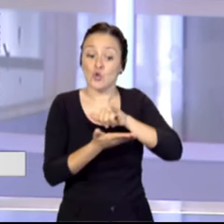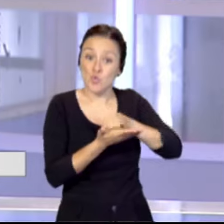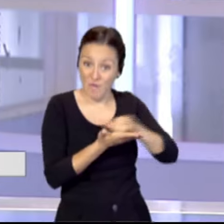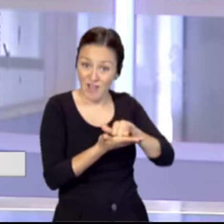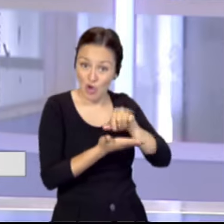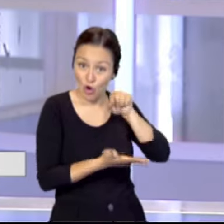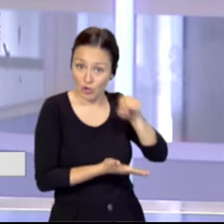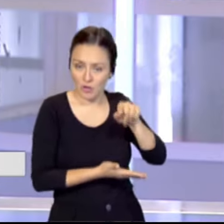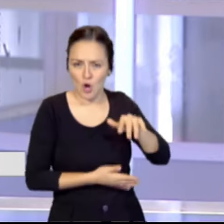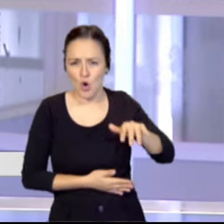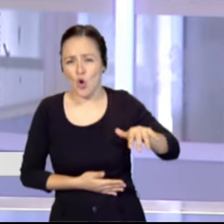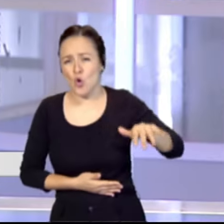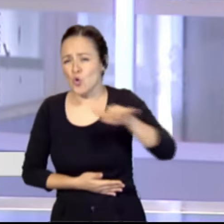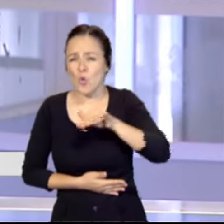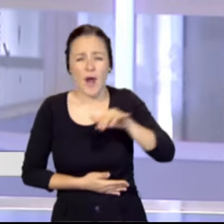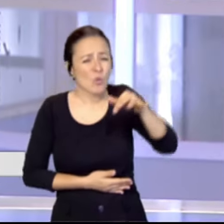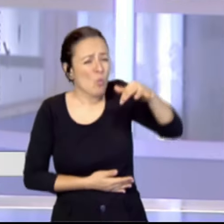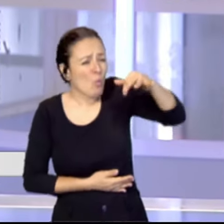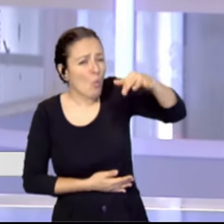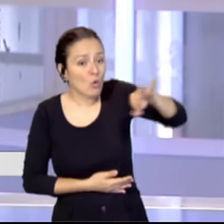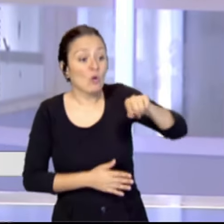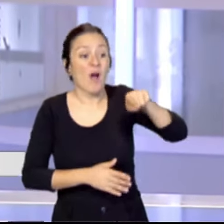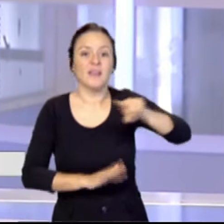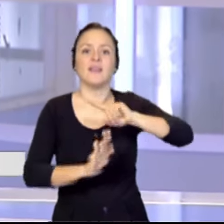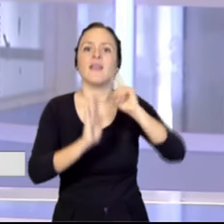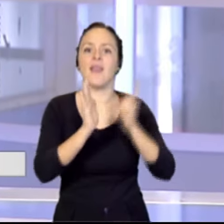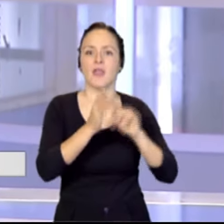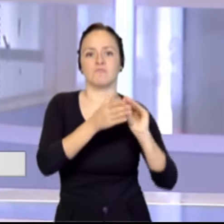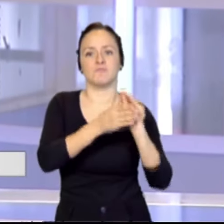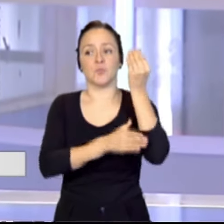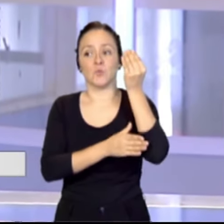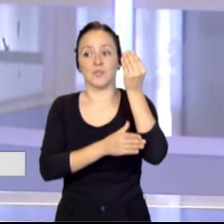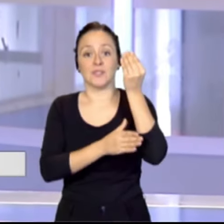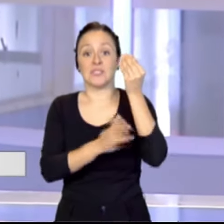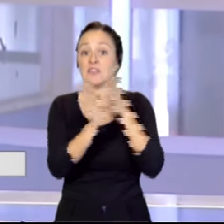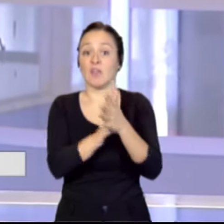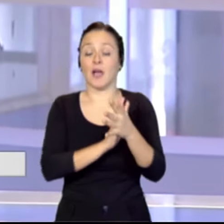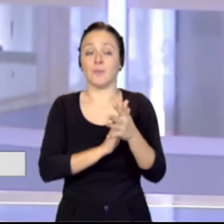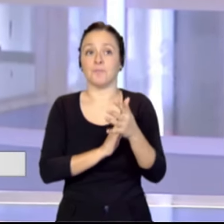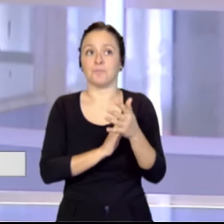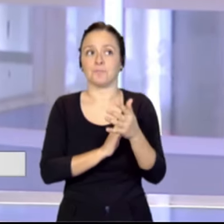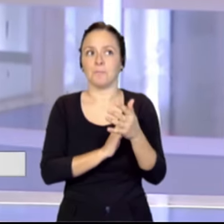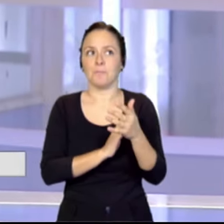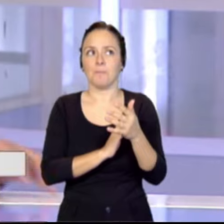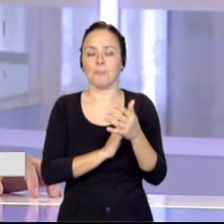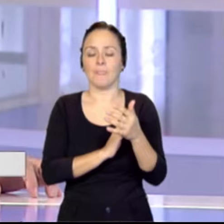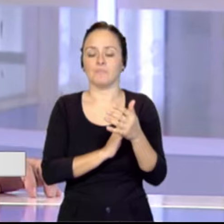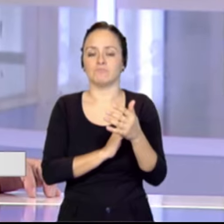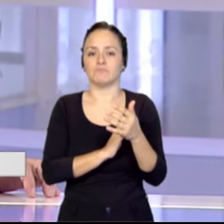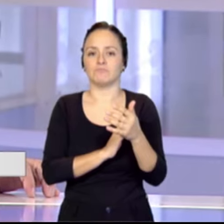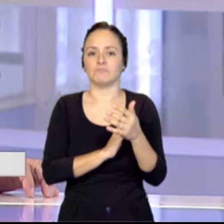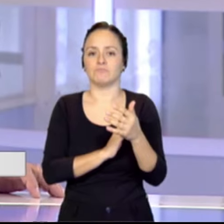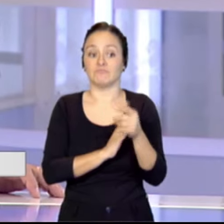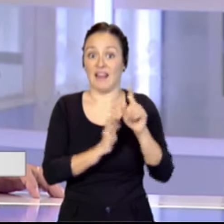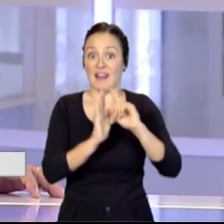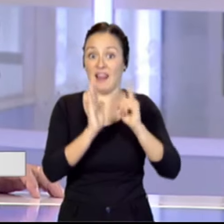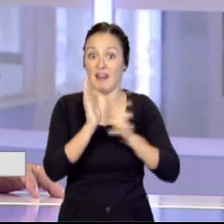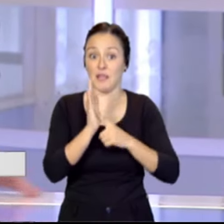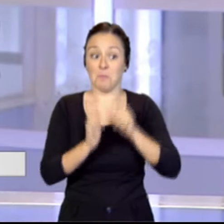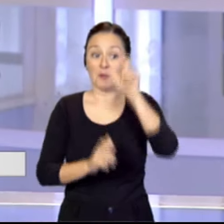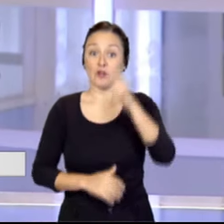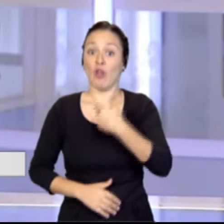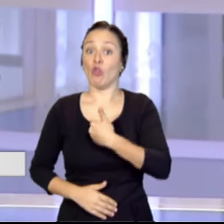han hecho una ley eh que ahora mismo ya no puedes alquilar o sea porque obligan al al al dueño